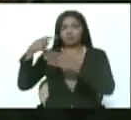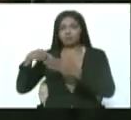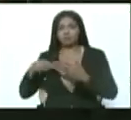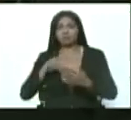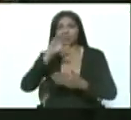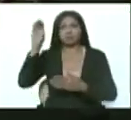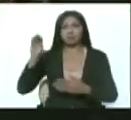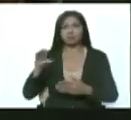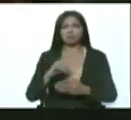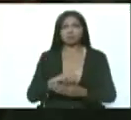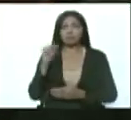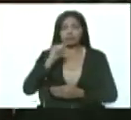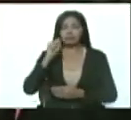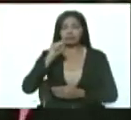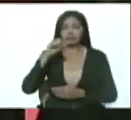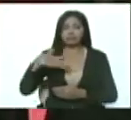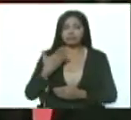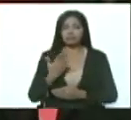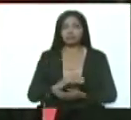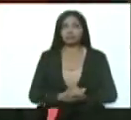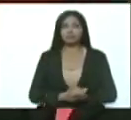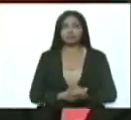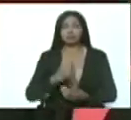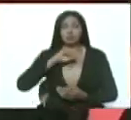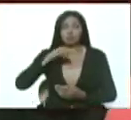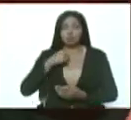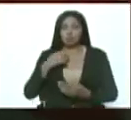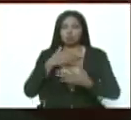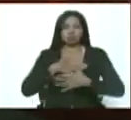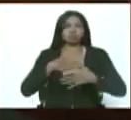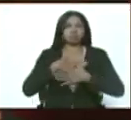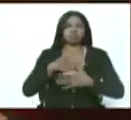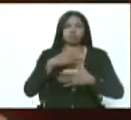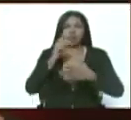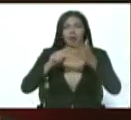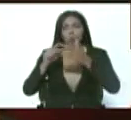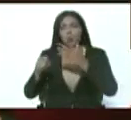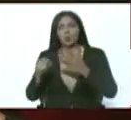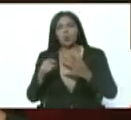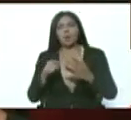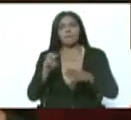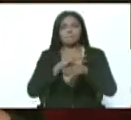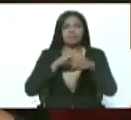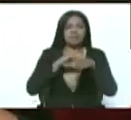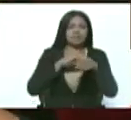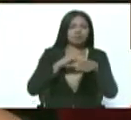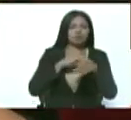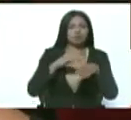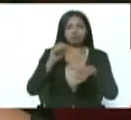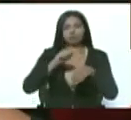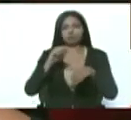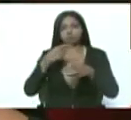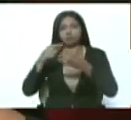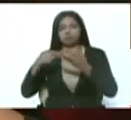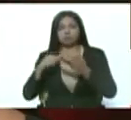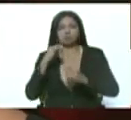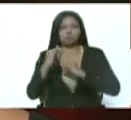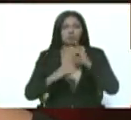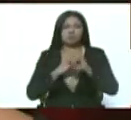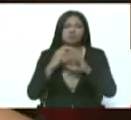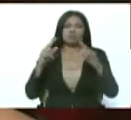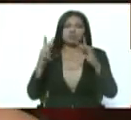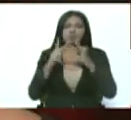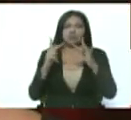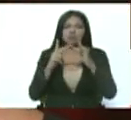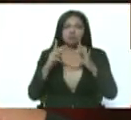canciller. Así es. Hemos tenido el placer de recibir a varios ministros y ministras de Relaciones Exteriores y de